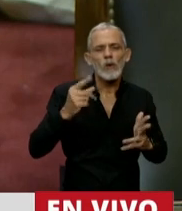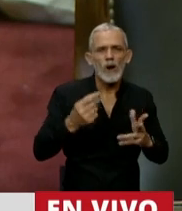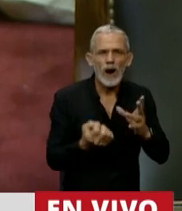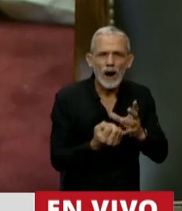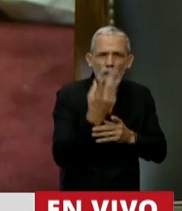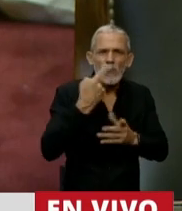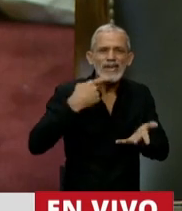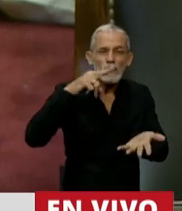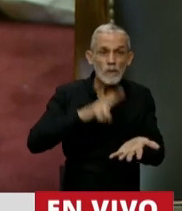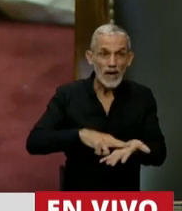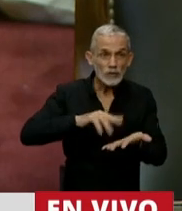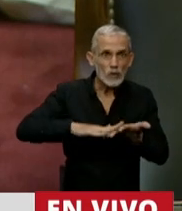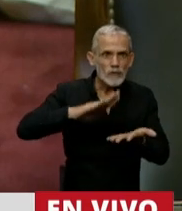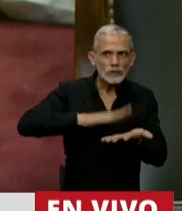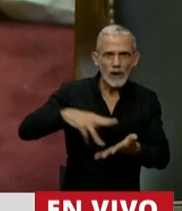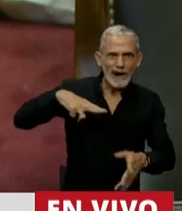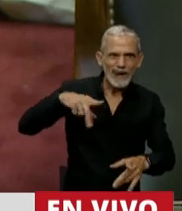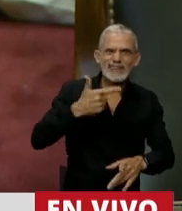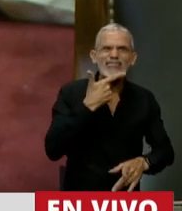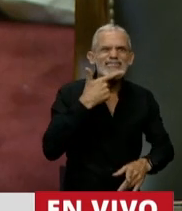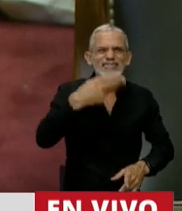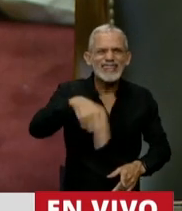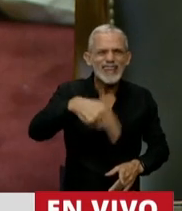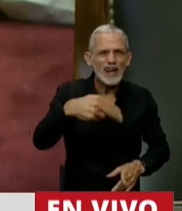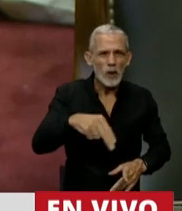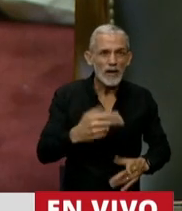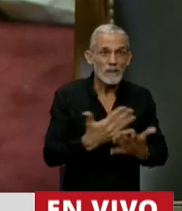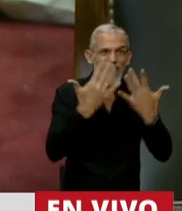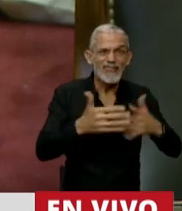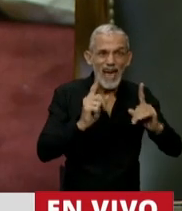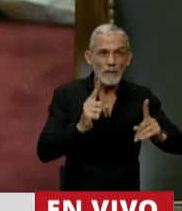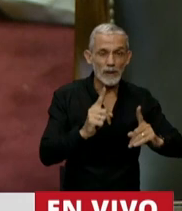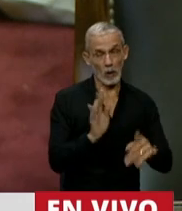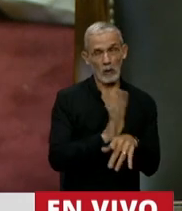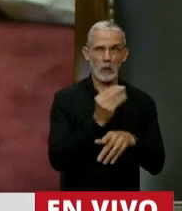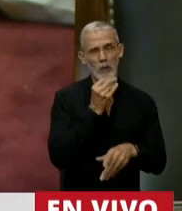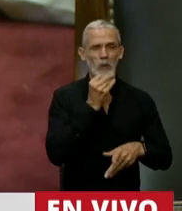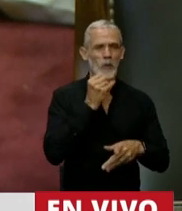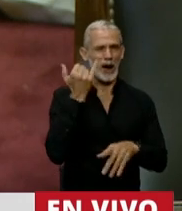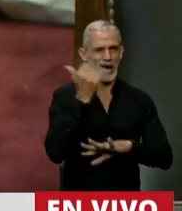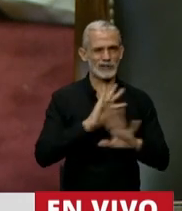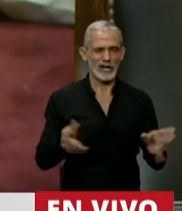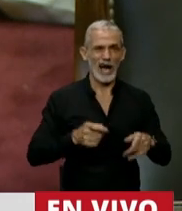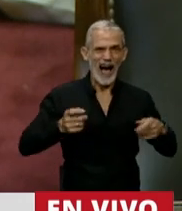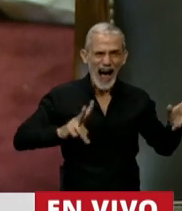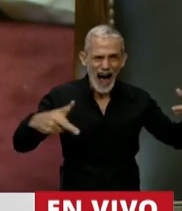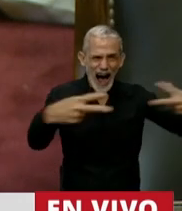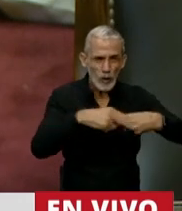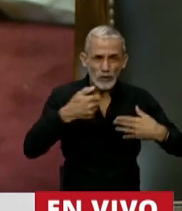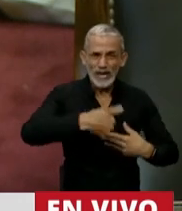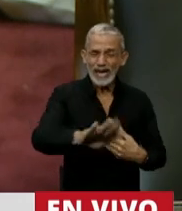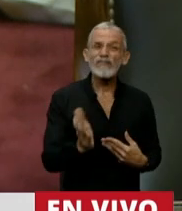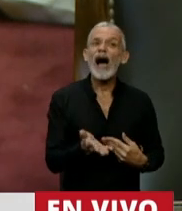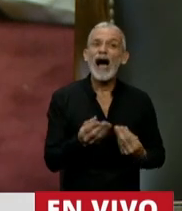un impuesto a la riqueza el 17 de noviembre van a disimular el terrible ajuste que le viene